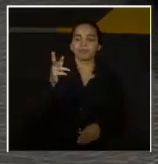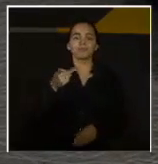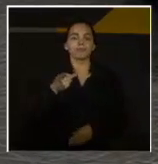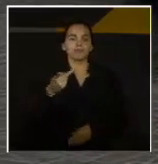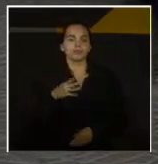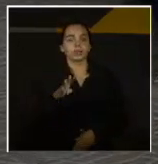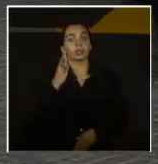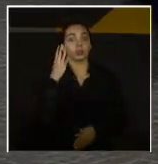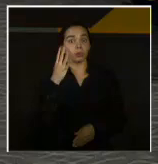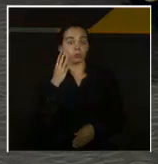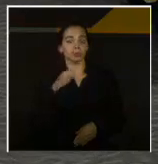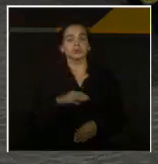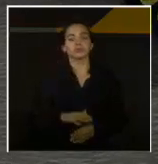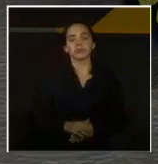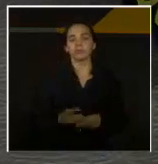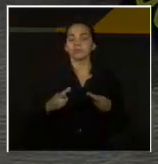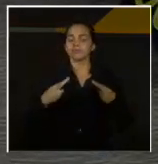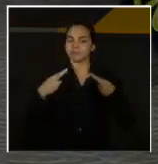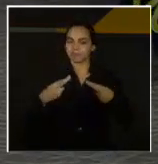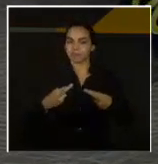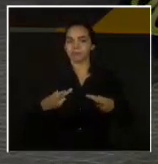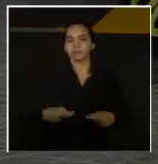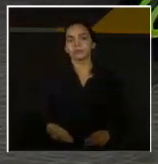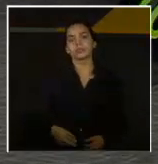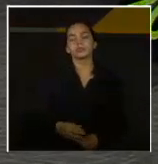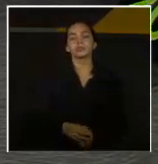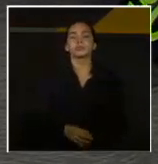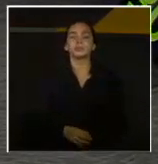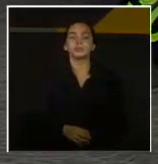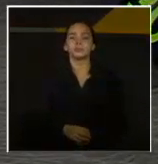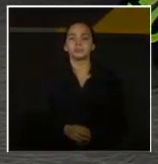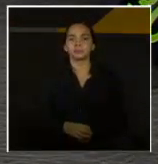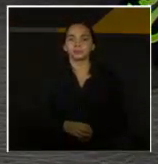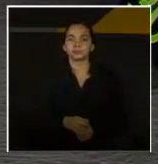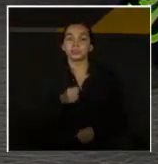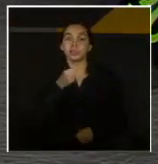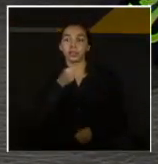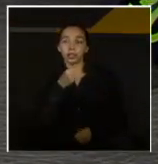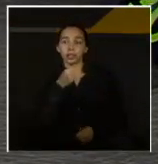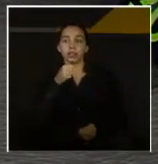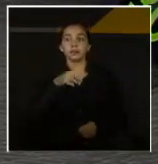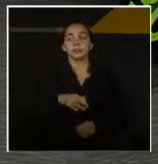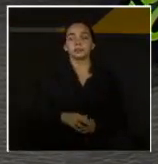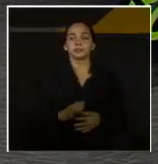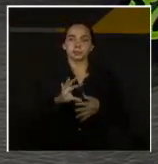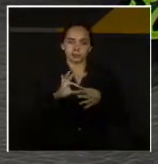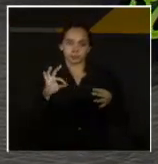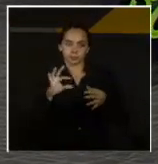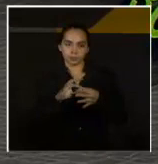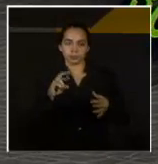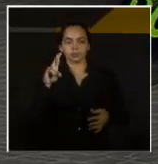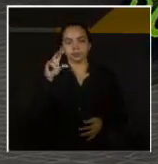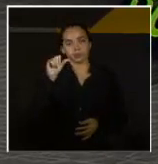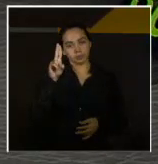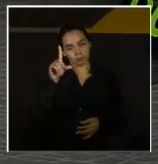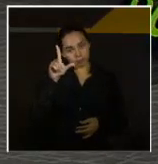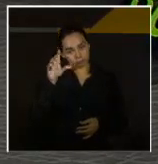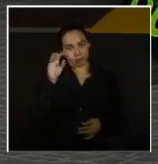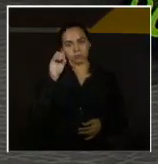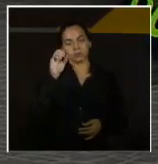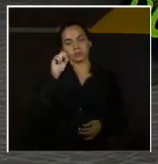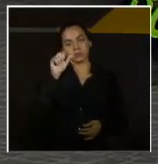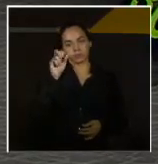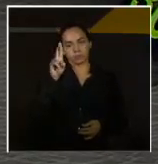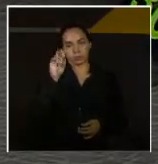los cuatro candidatos. Es el turno ahora del especialista, el señor Raúl López Osorio.